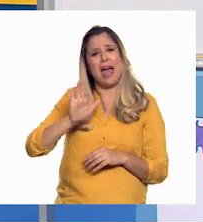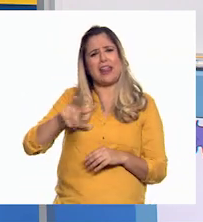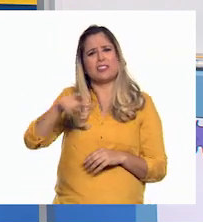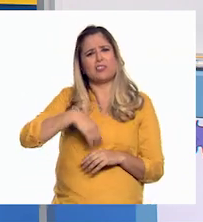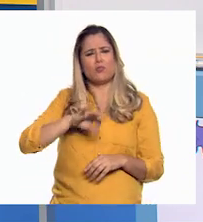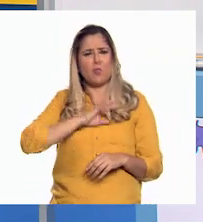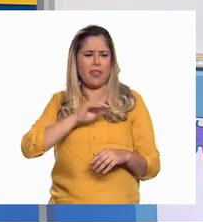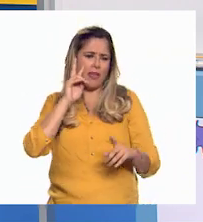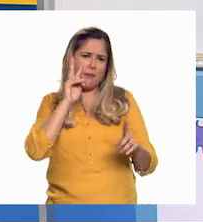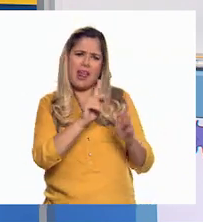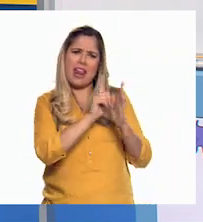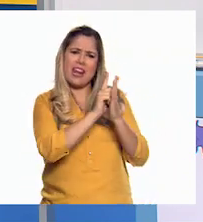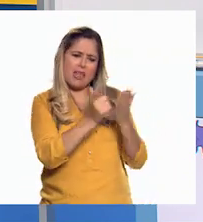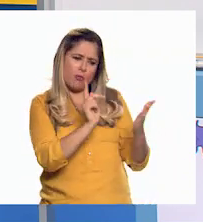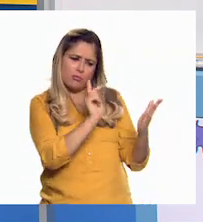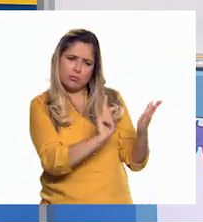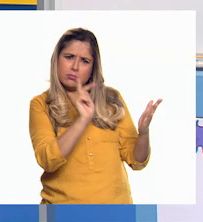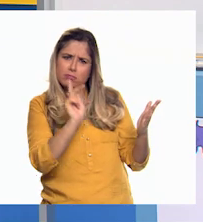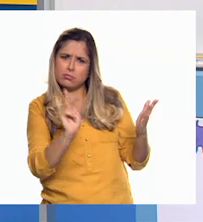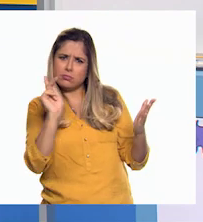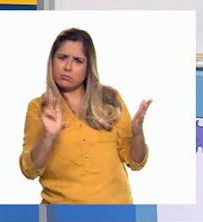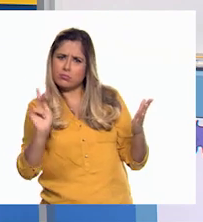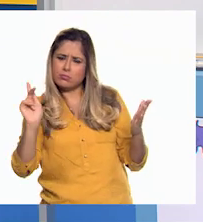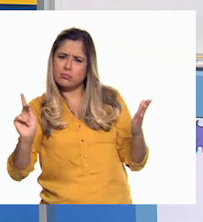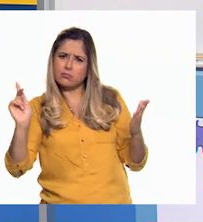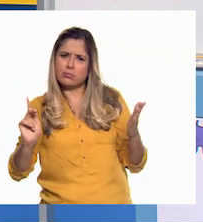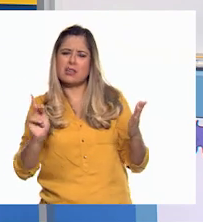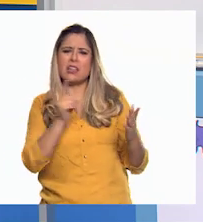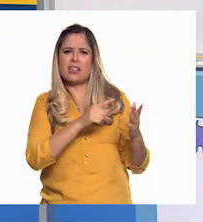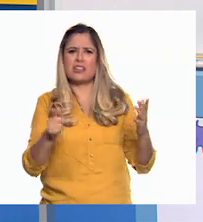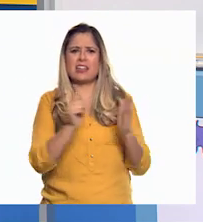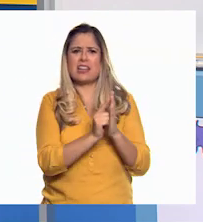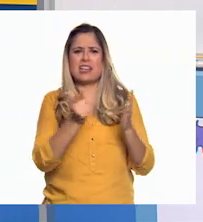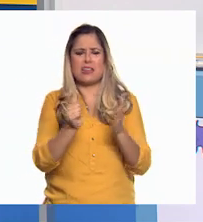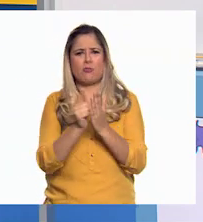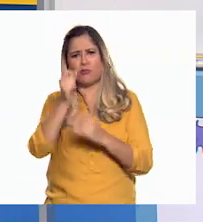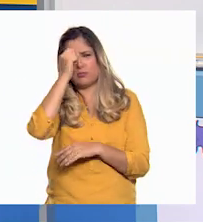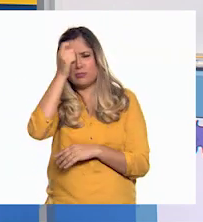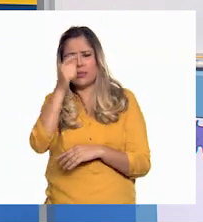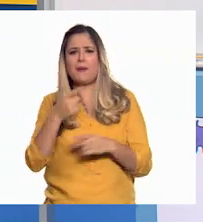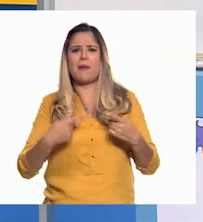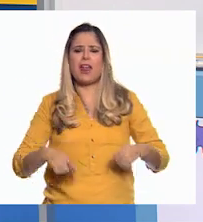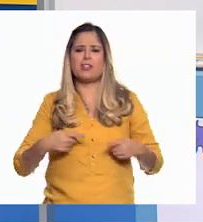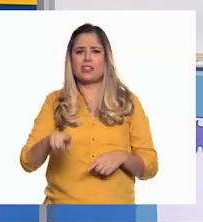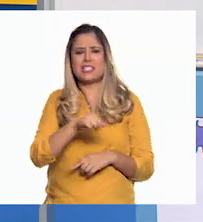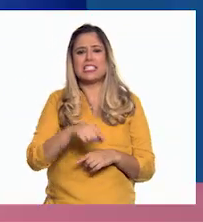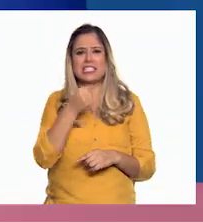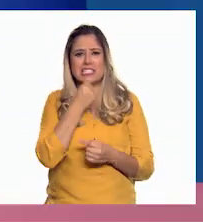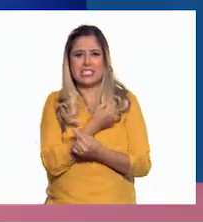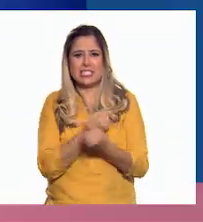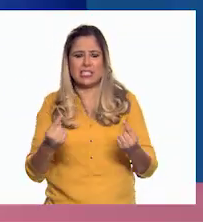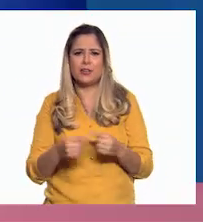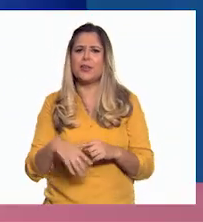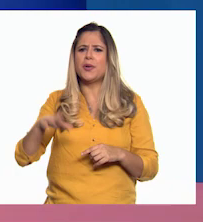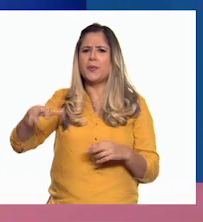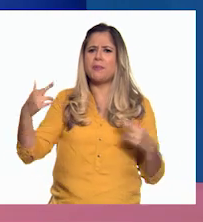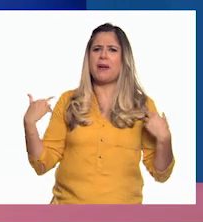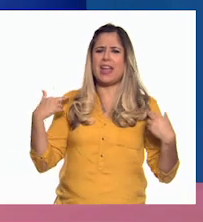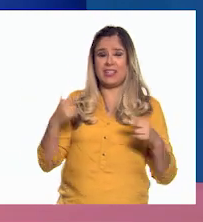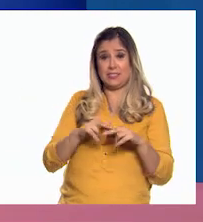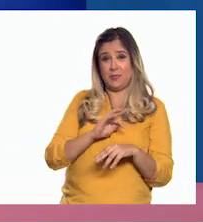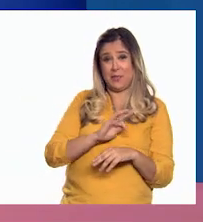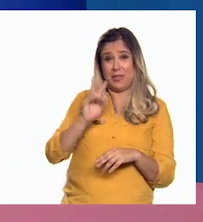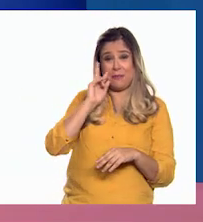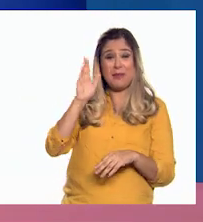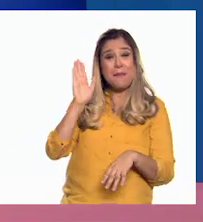observar un patrón al menos en estas 3 obras, en las que los personajes son niños. Maestra, ¿podríamos ver un